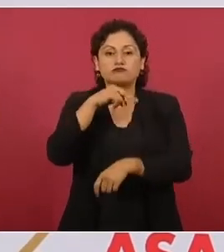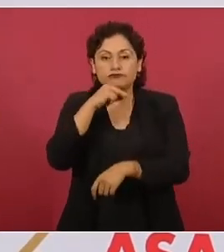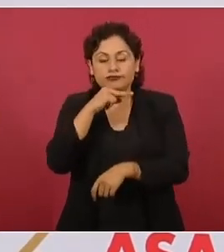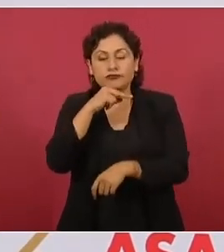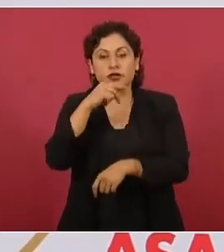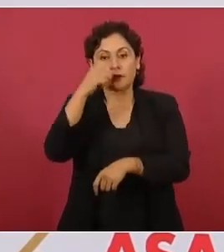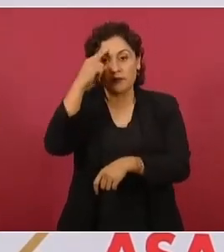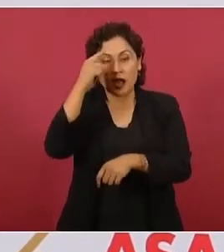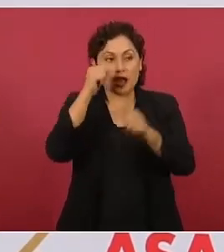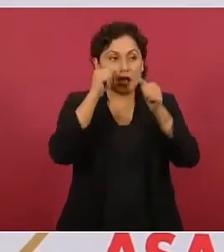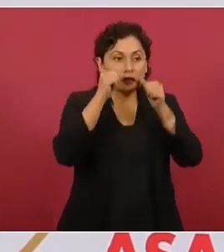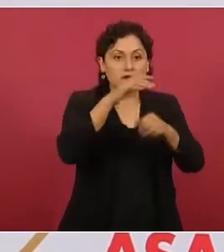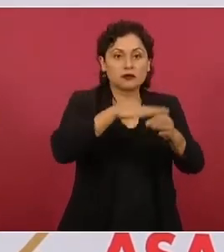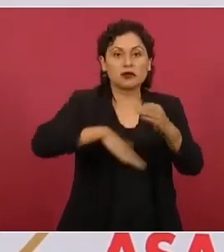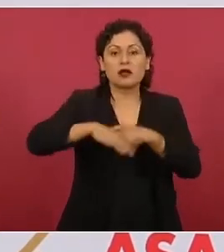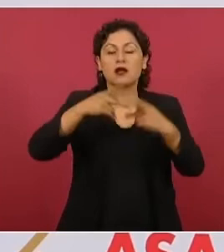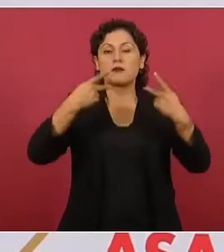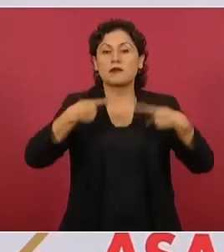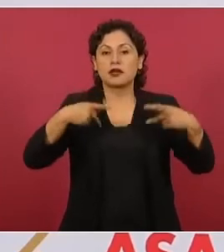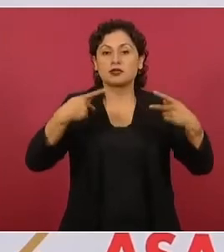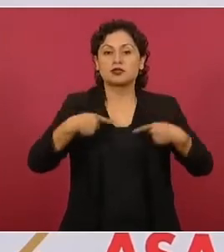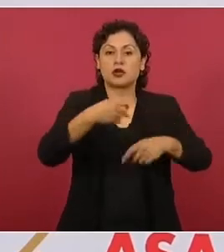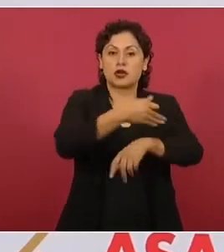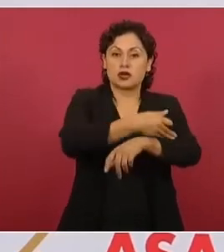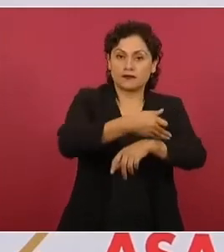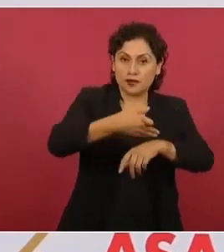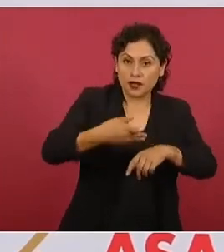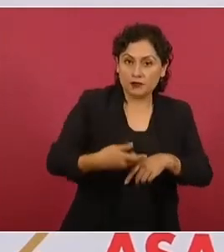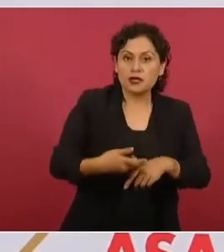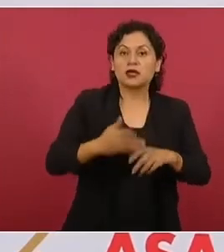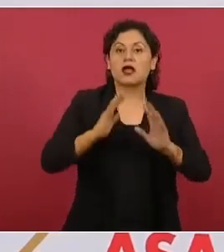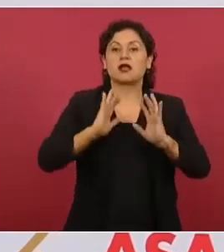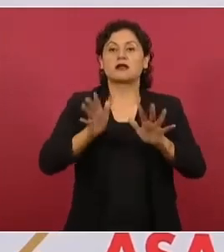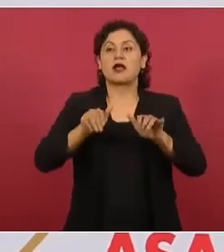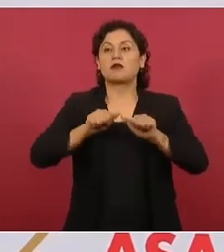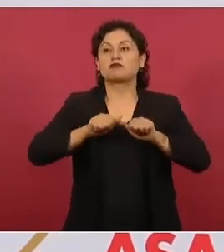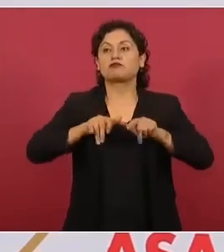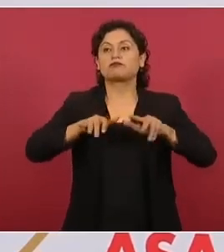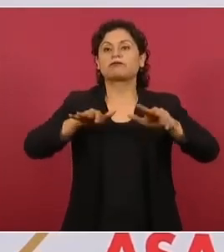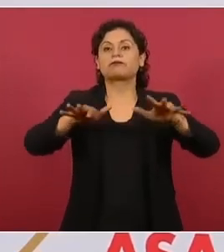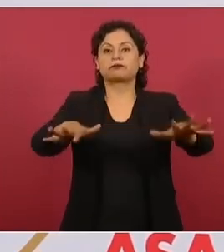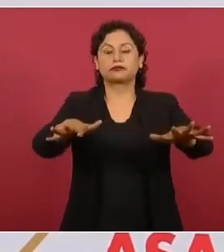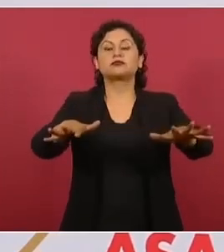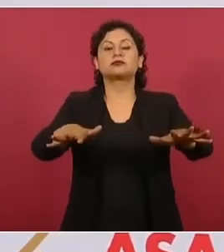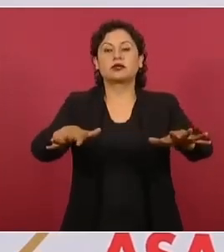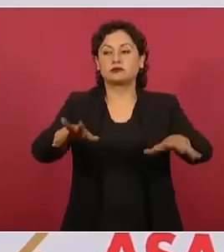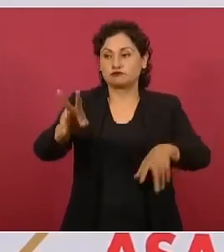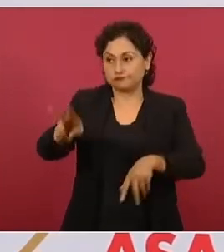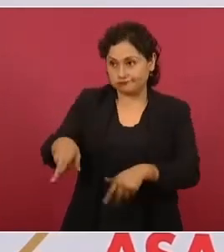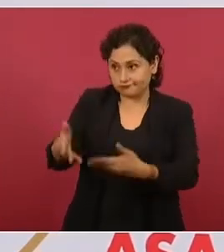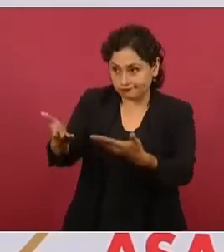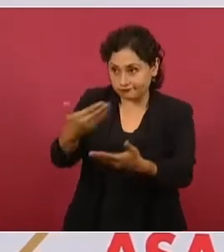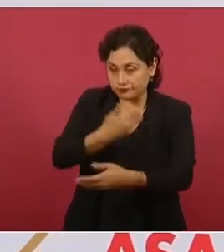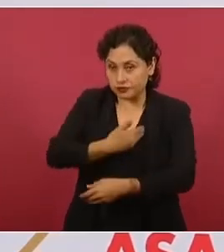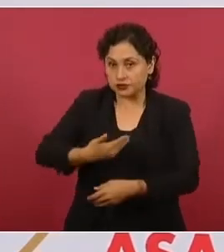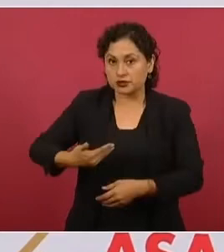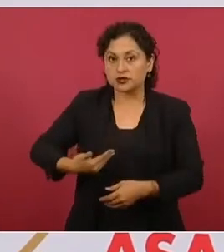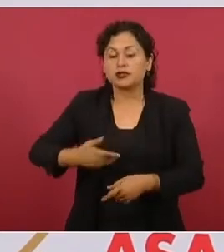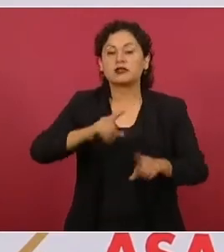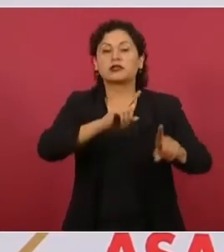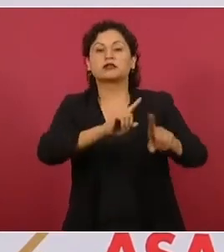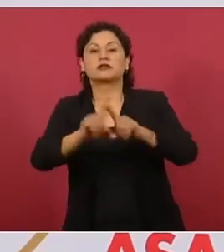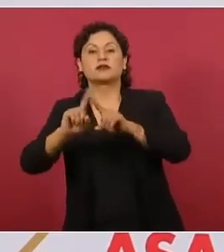de familias que empiezan a poblar, inclusive ya, señor presidente, los entornos de las grandes obras de infraestructura